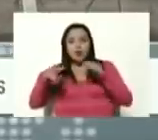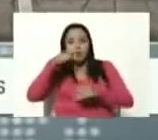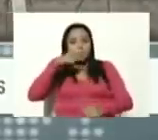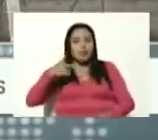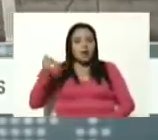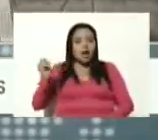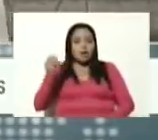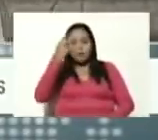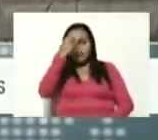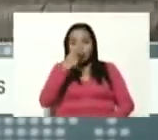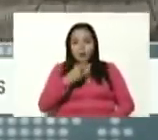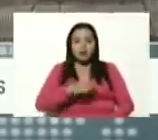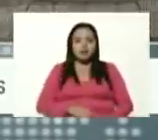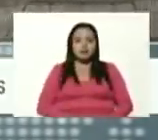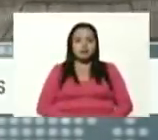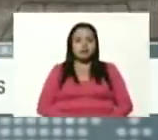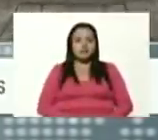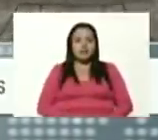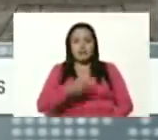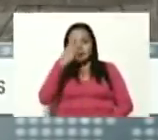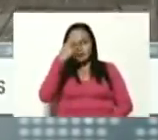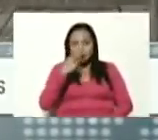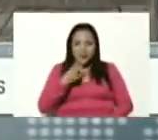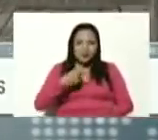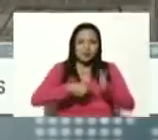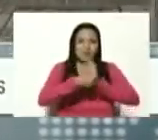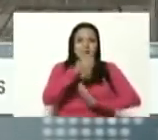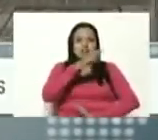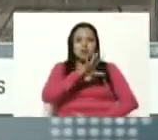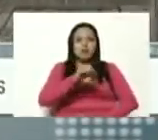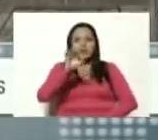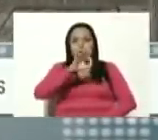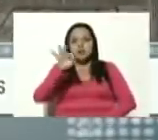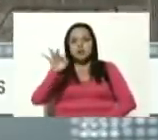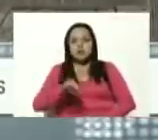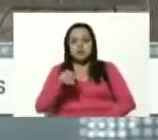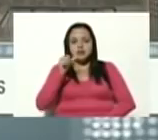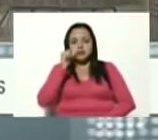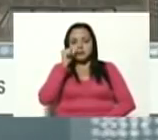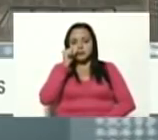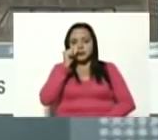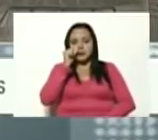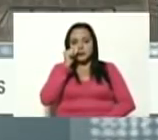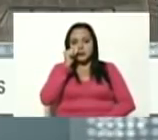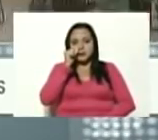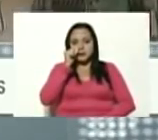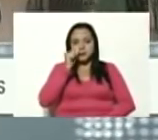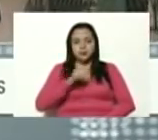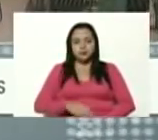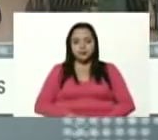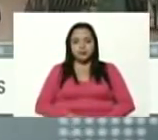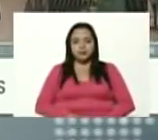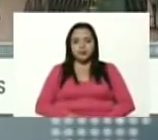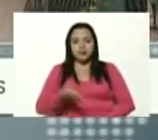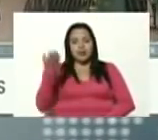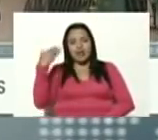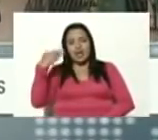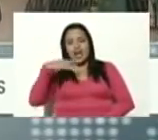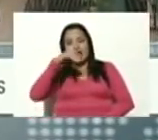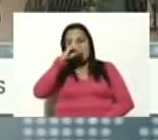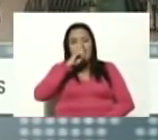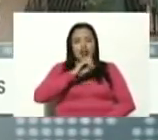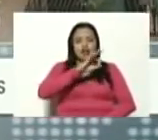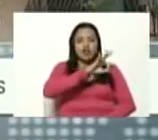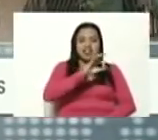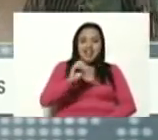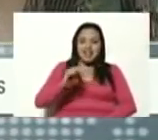pobre, la miseria en más del 50%, y por allá, por los años 30, 40,